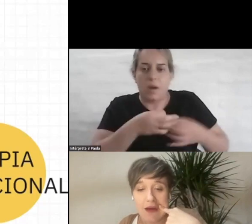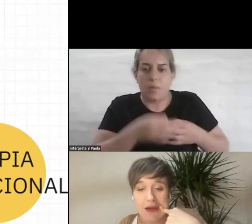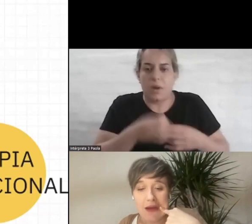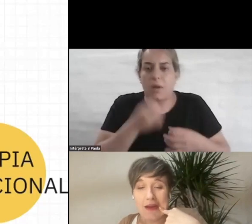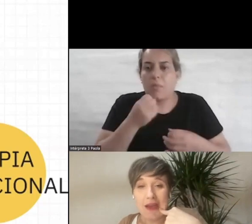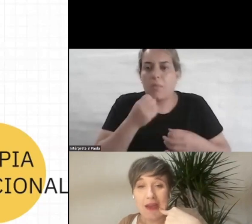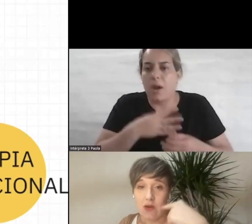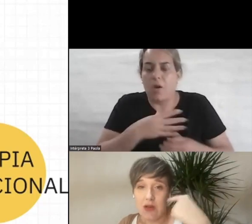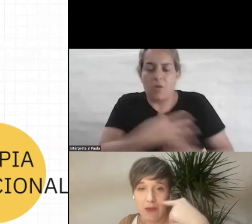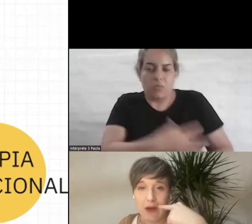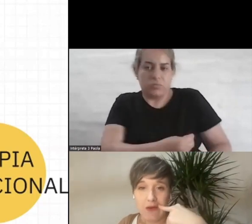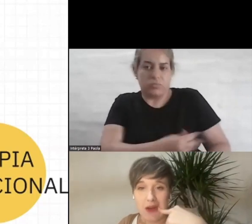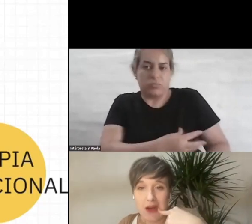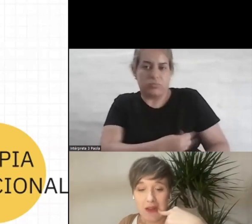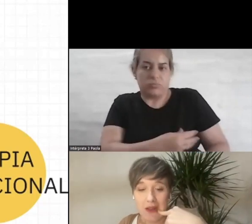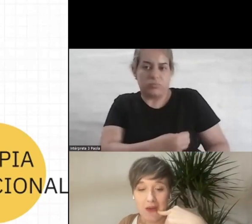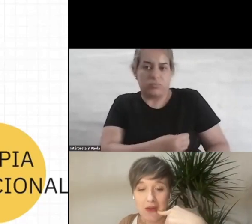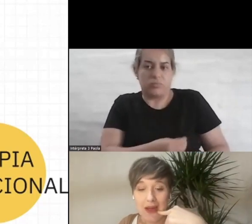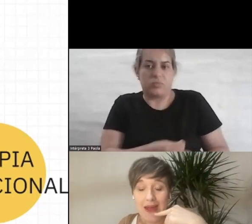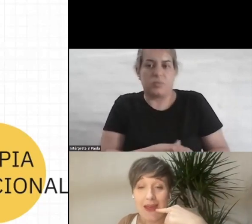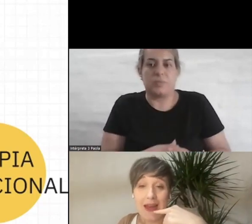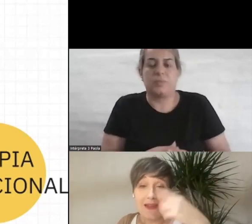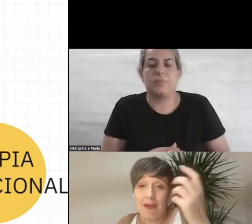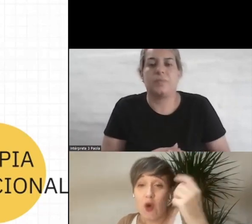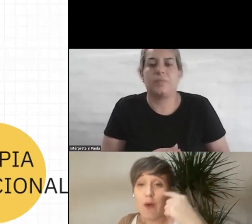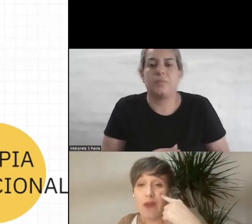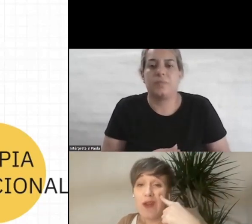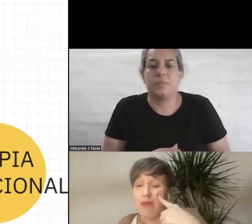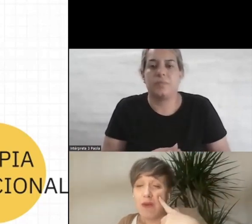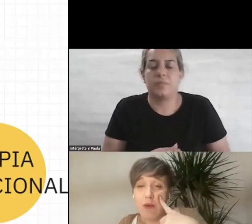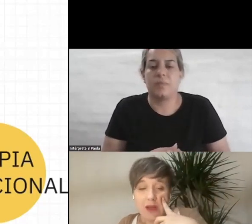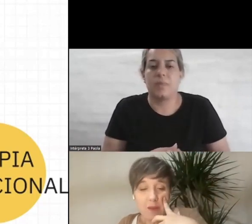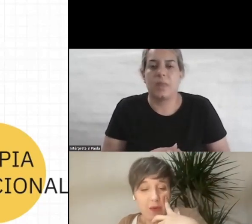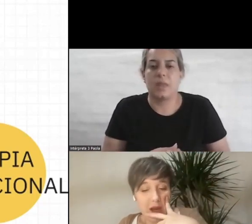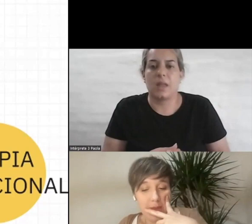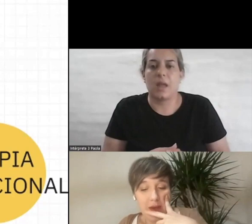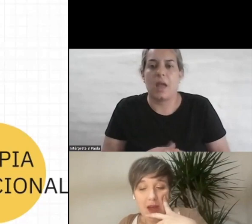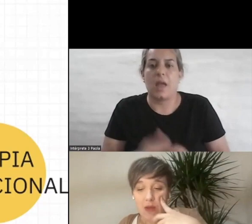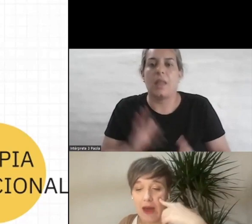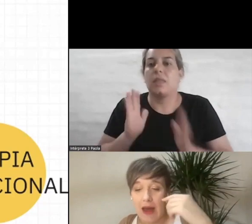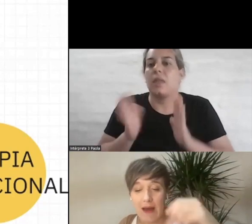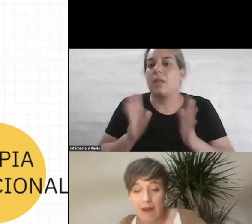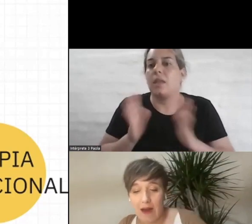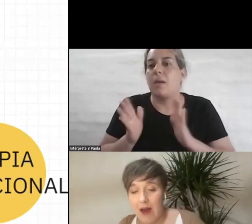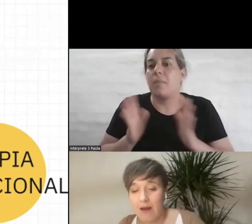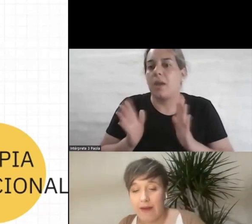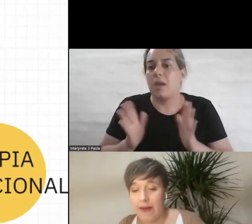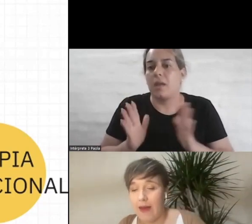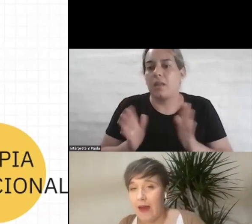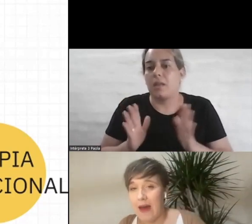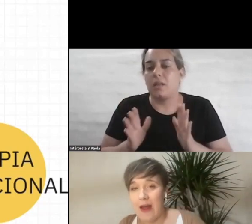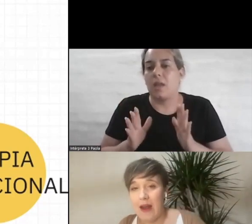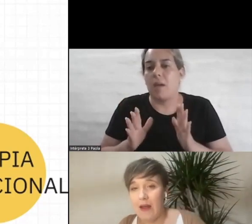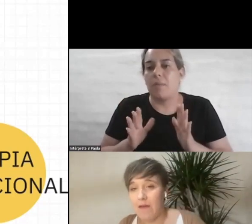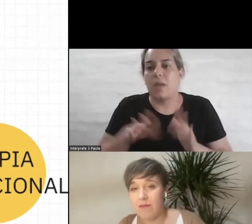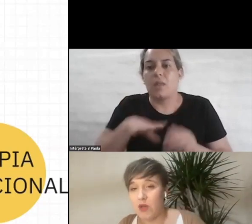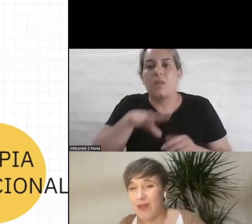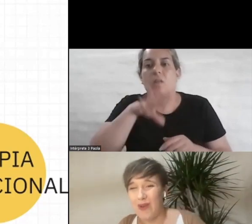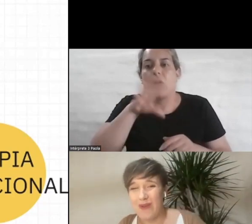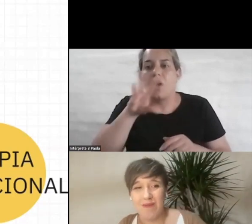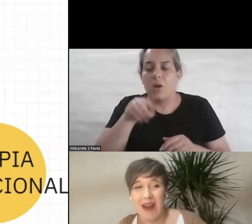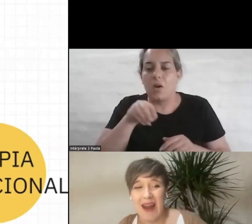lactancia y nos ayuda con los ejercicios. Y la terapia ocupacional, bueno, cualquier tipo de terapia que ayuden al habla, a